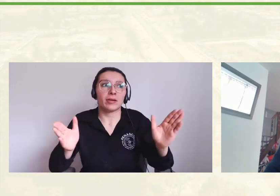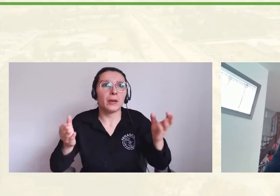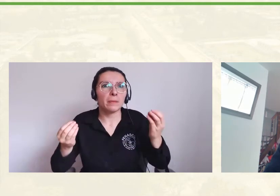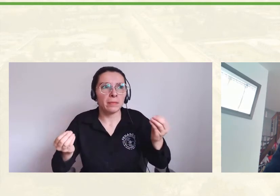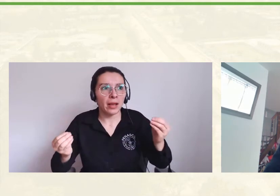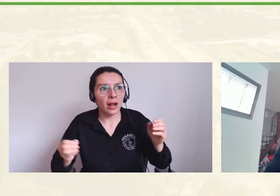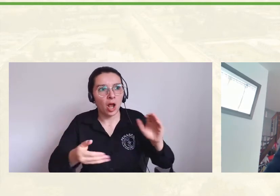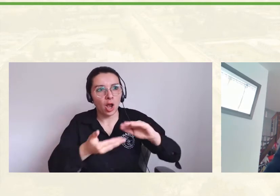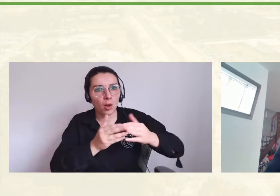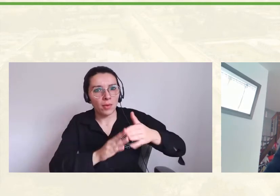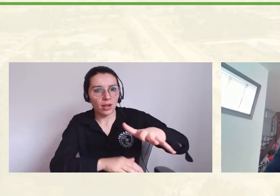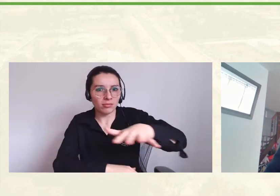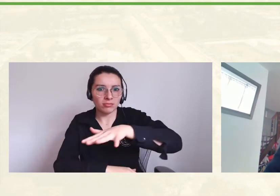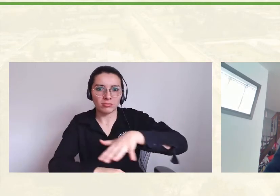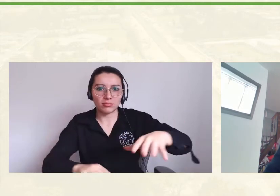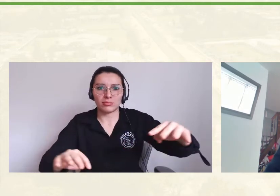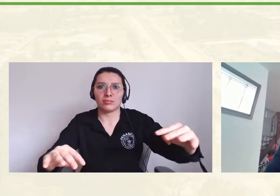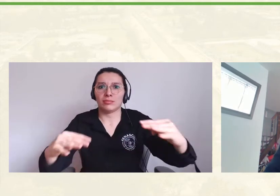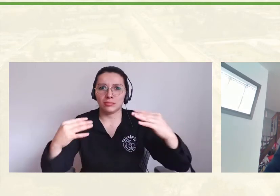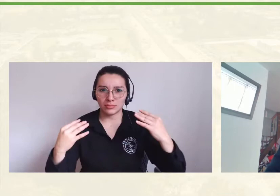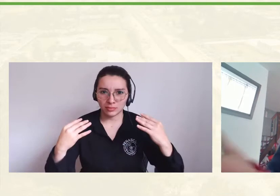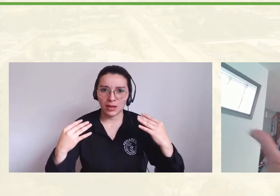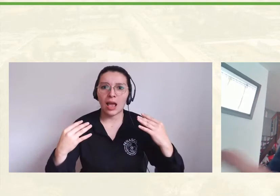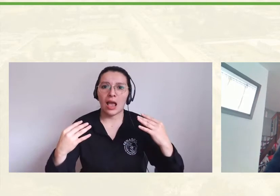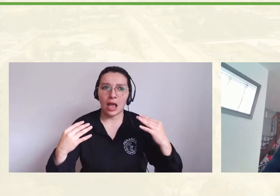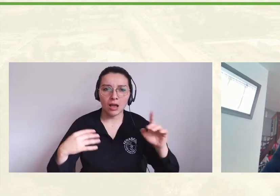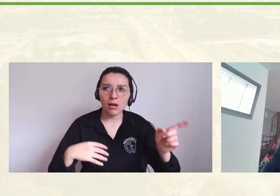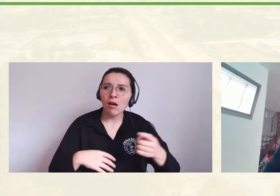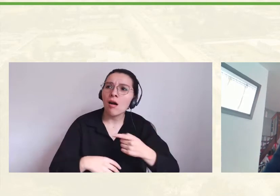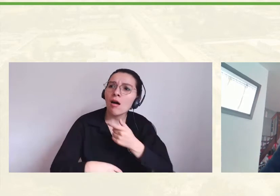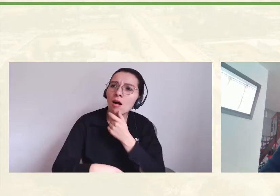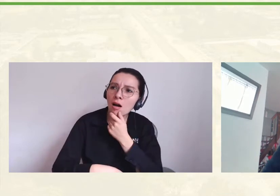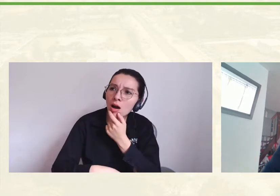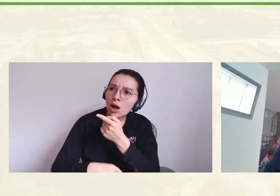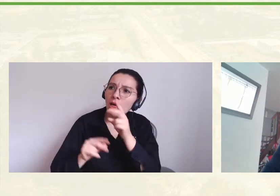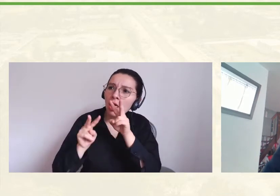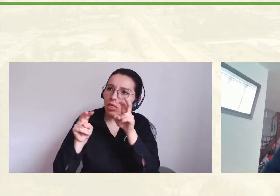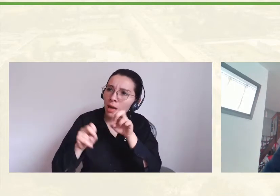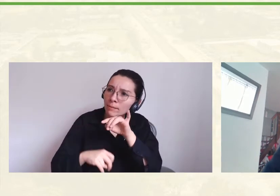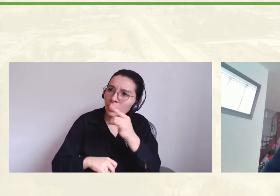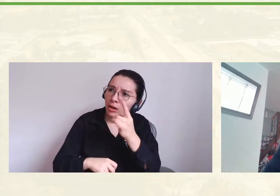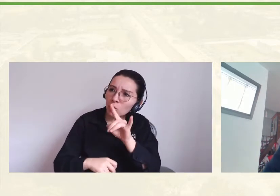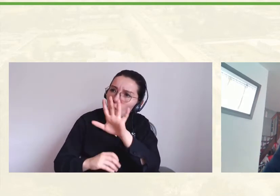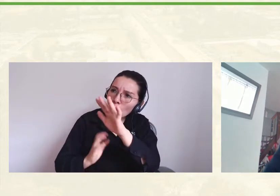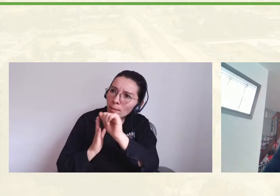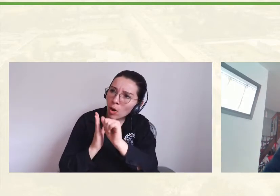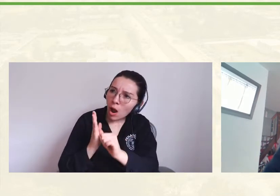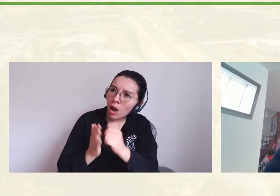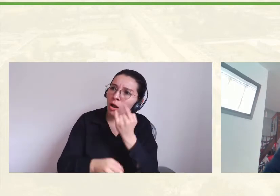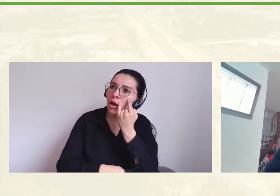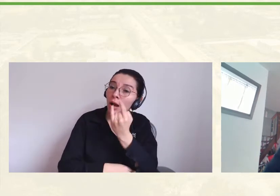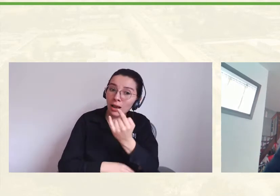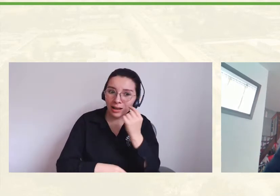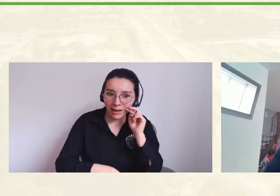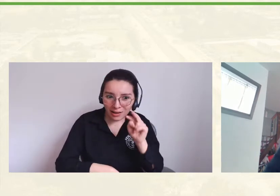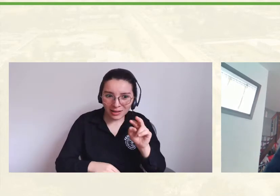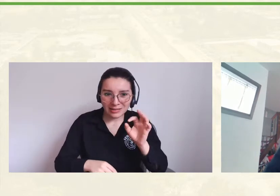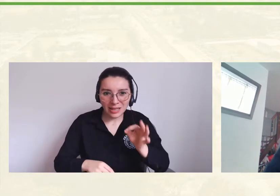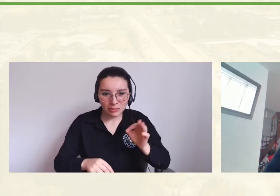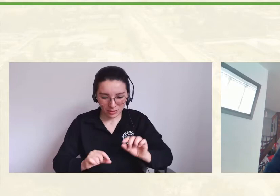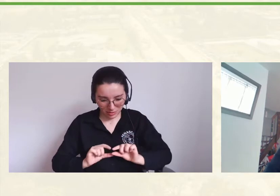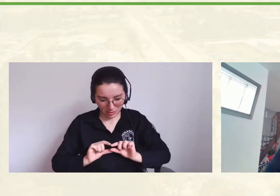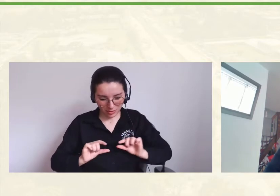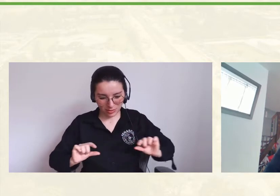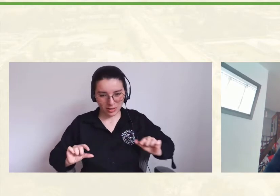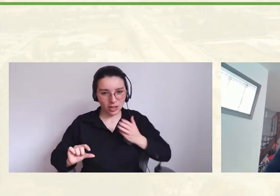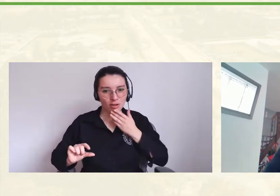la facilidad de poder ingresar al tema, como les digo, ahí dentro del enlace que estamos pasando constantemente acá, pueden